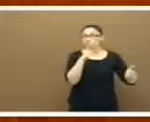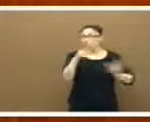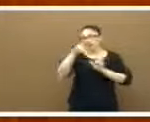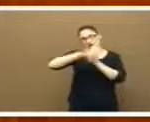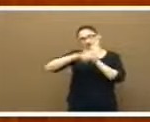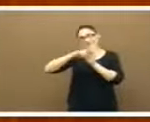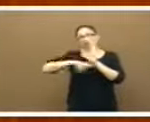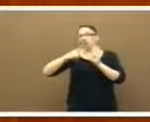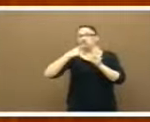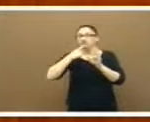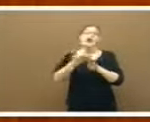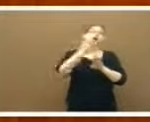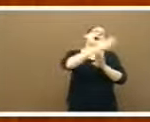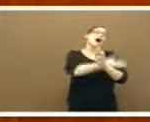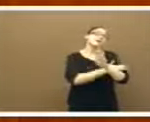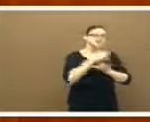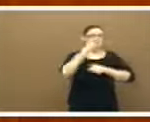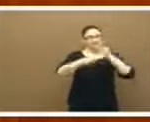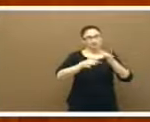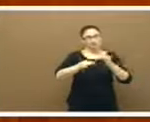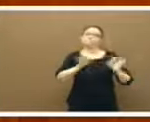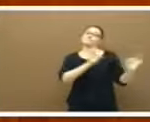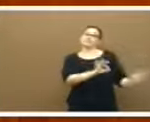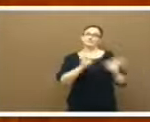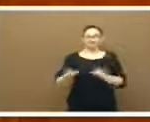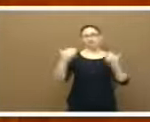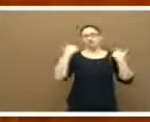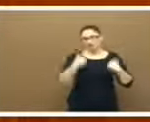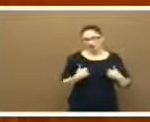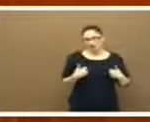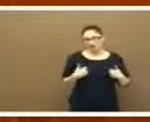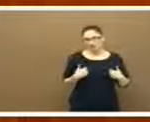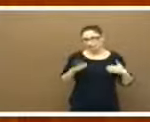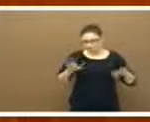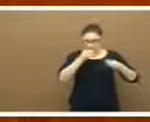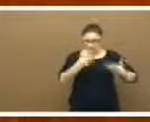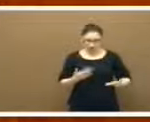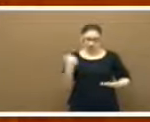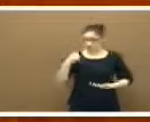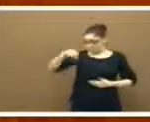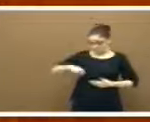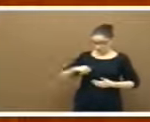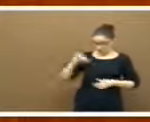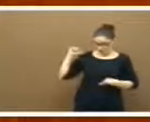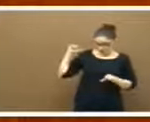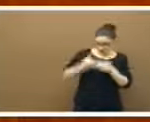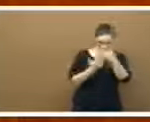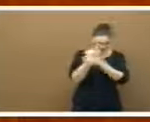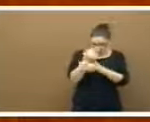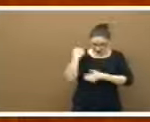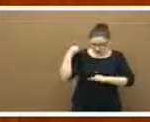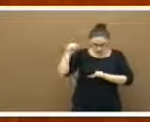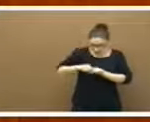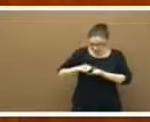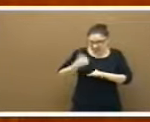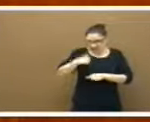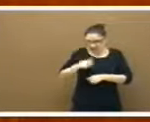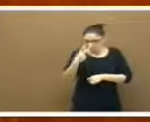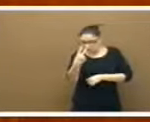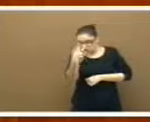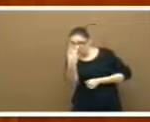sido antes del comienzo de la sesión plenaria. Pero ya en el transcurso de la mañana creo que esta es la segunda o la tercera